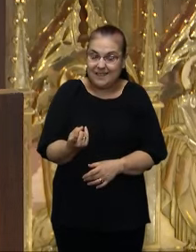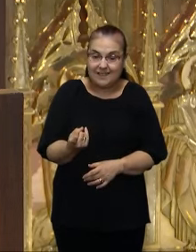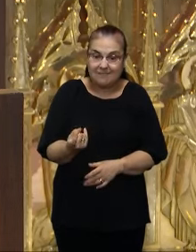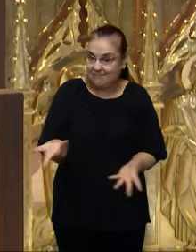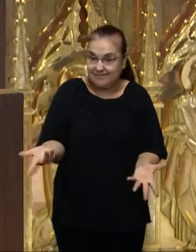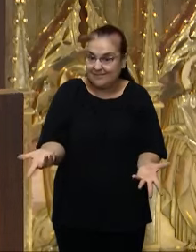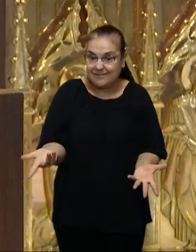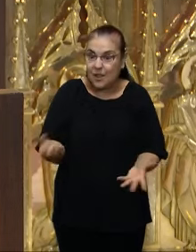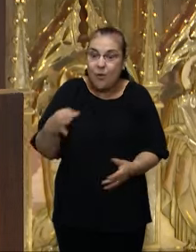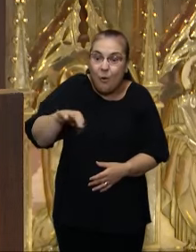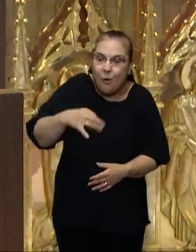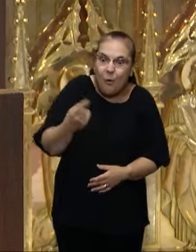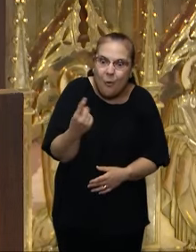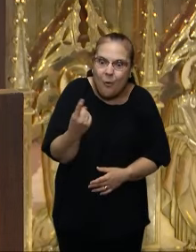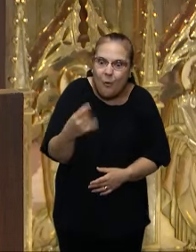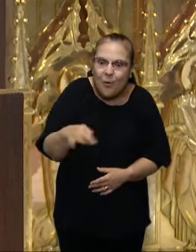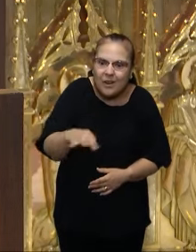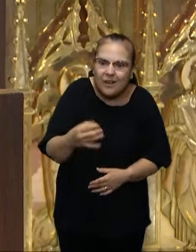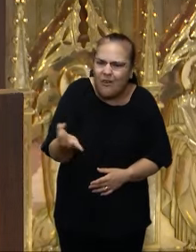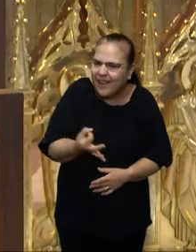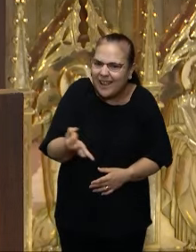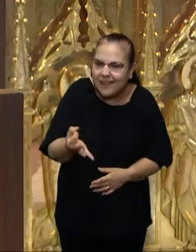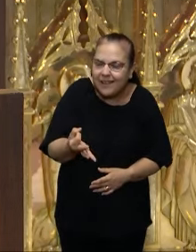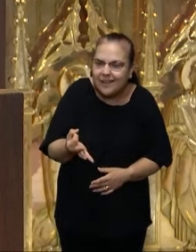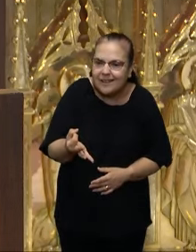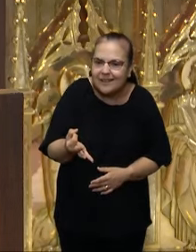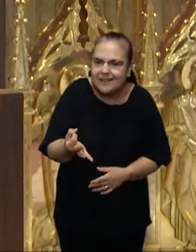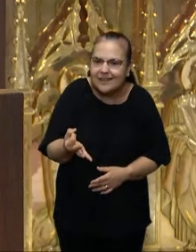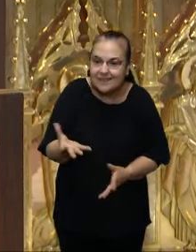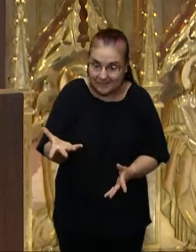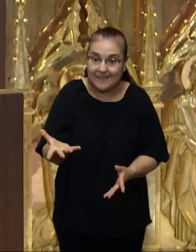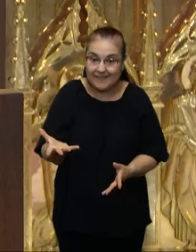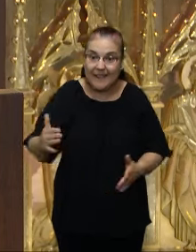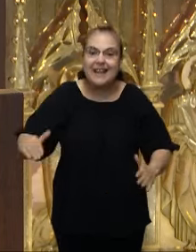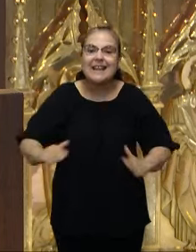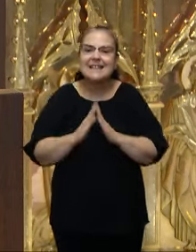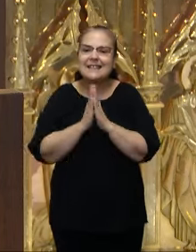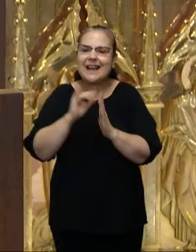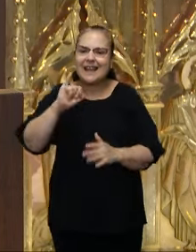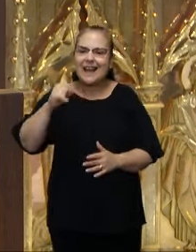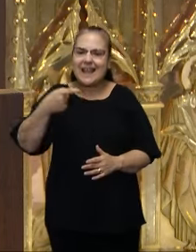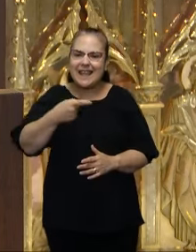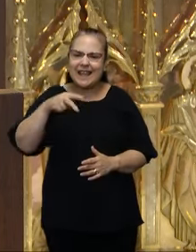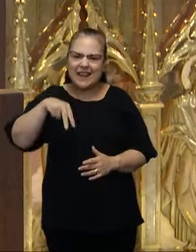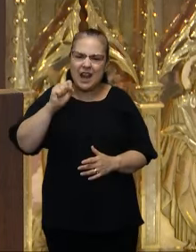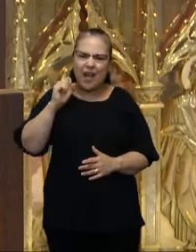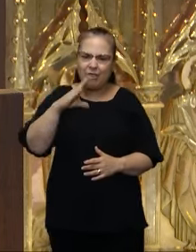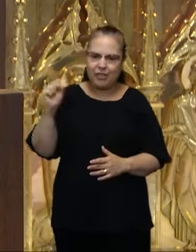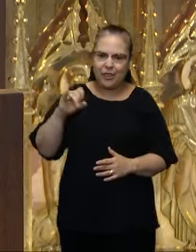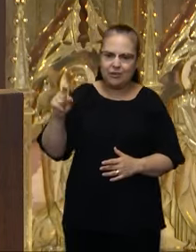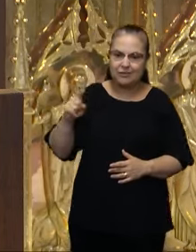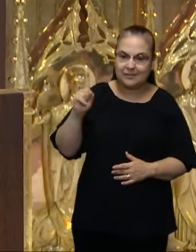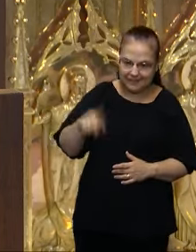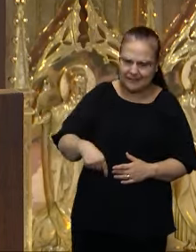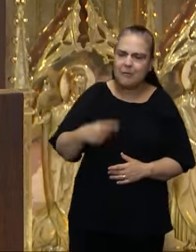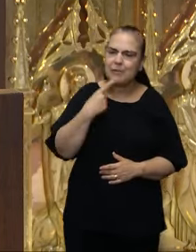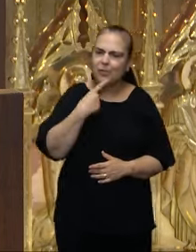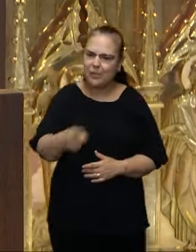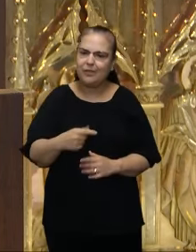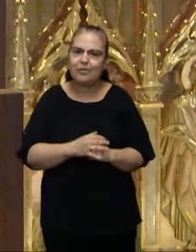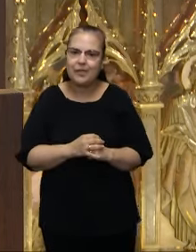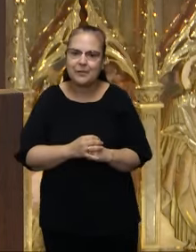un necesarium que luego repetirá muchas veces San Ignacio de Loyola, lo único, el tesoro. ¿Quién es nuestro